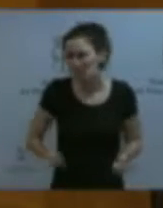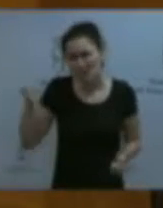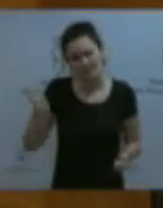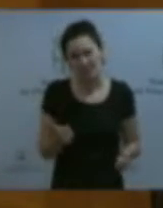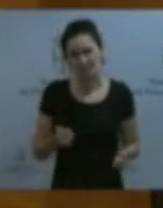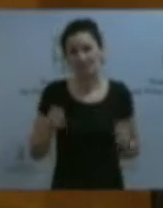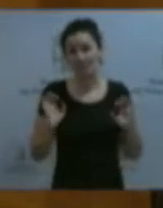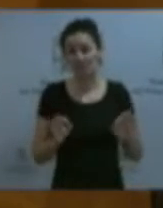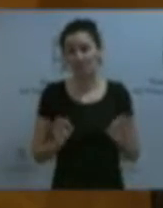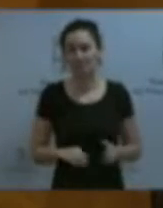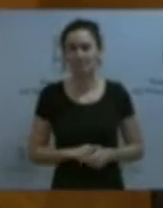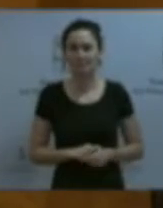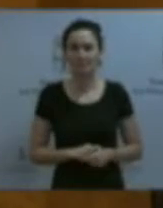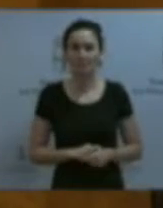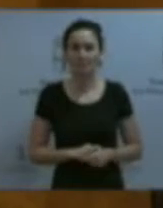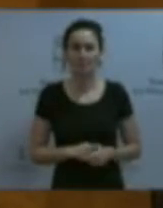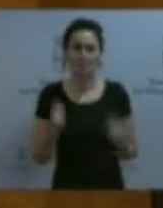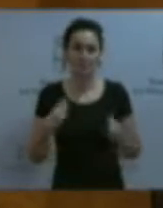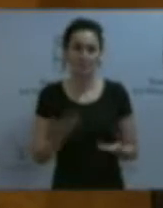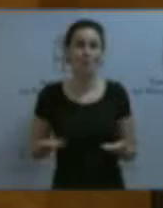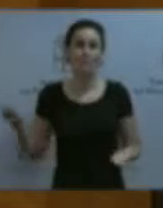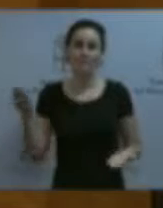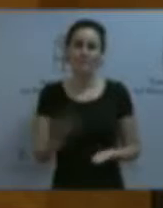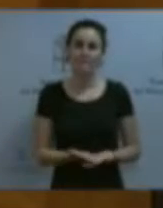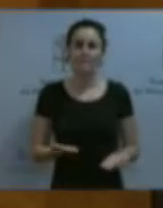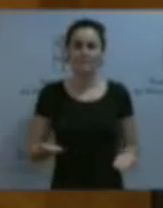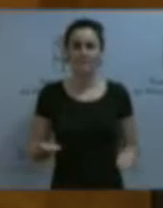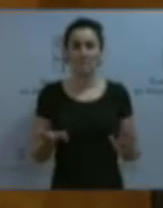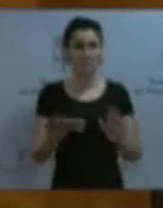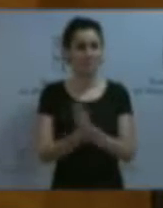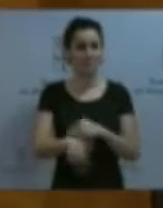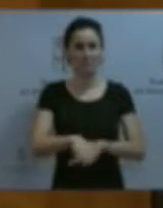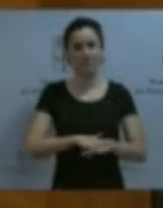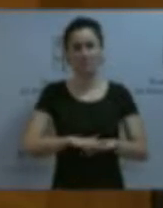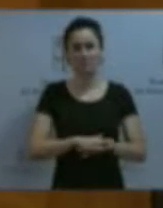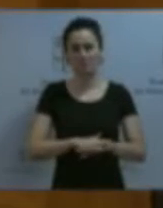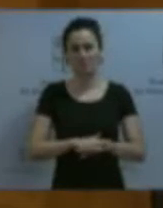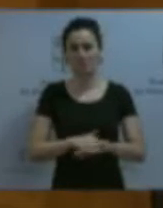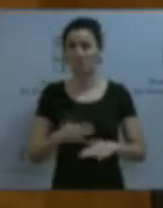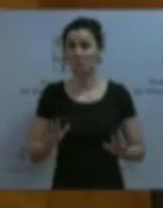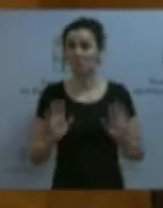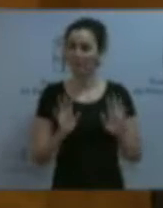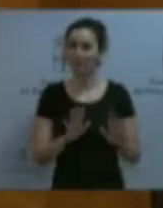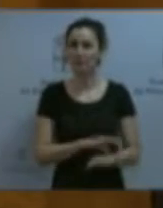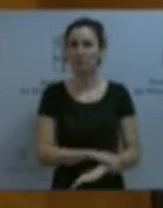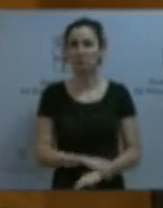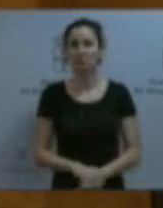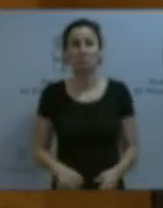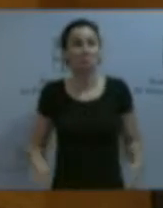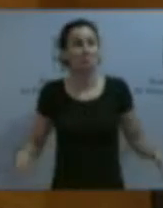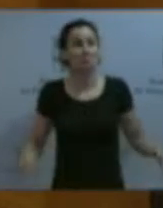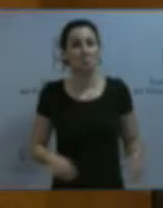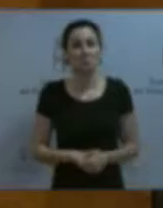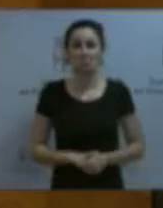eso. Y todo eso lo que pedimos. Y algo totalmente básico. Pero ni siquiera esto